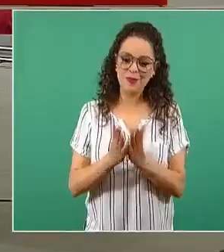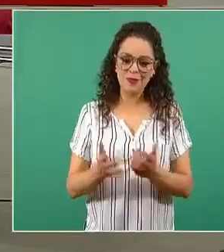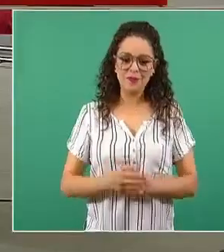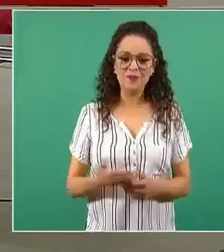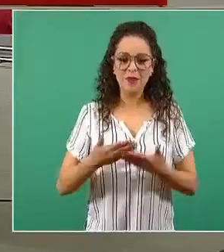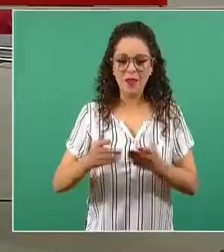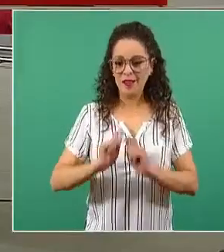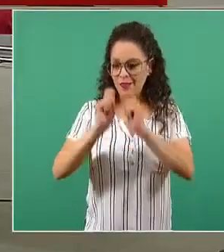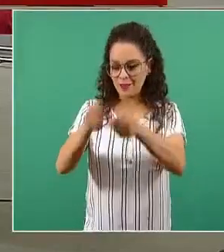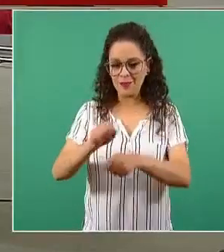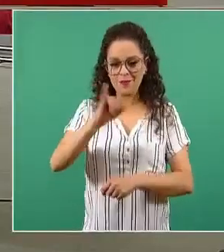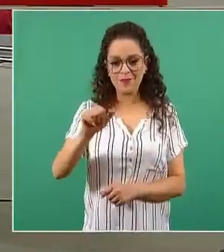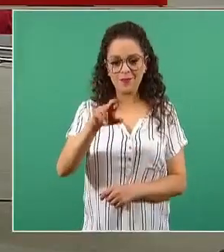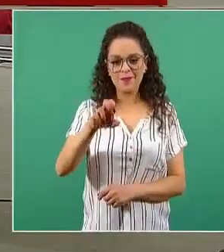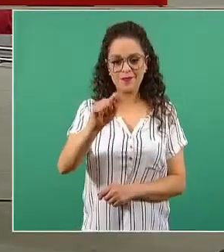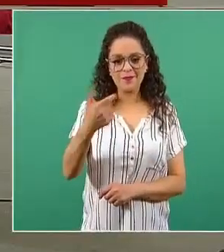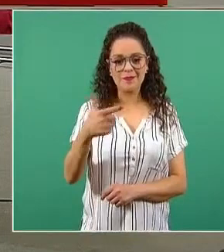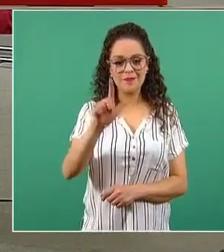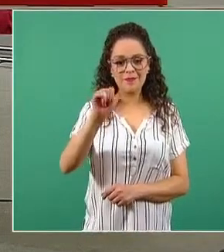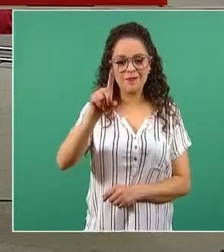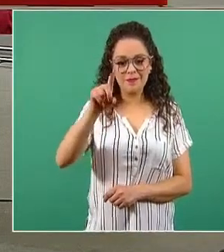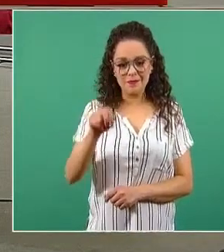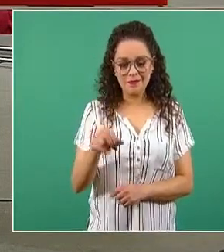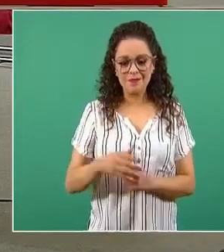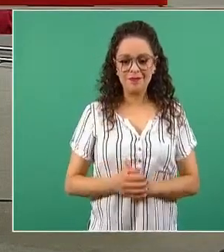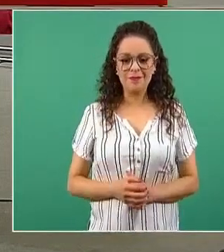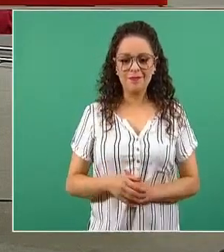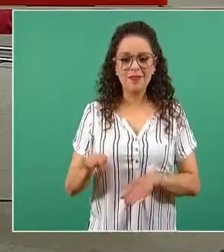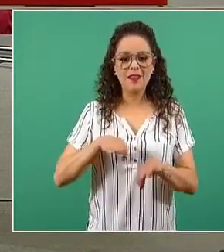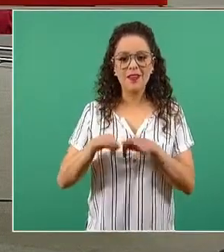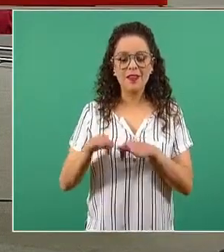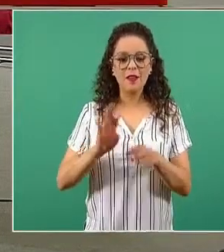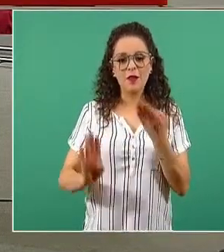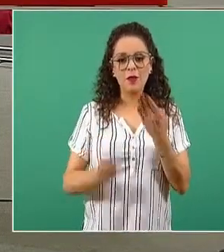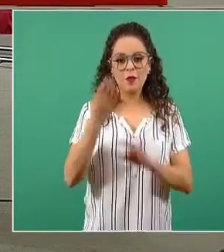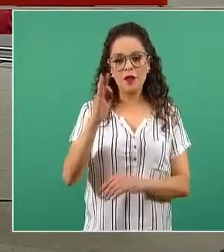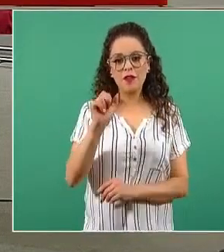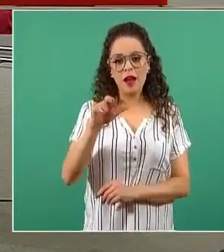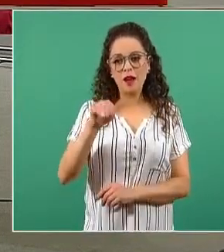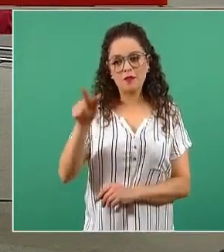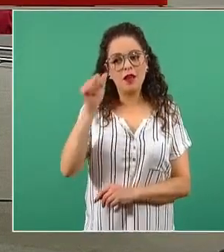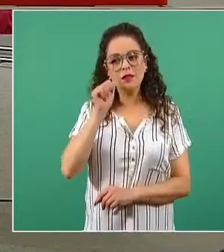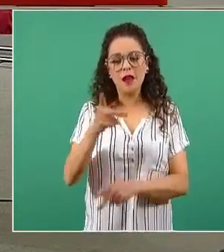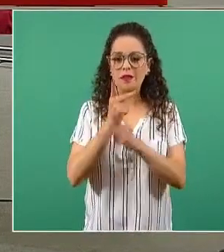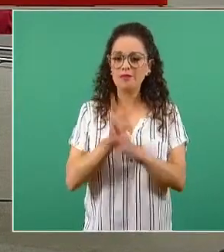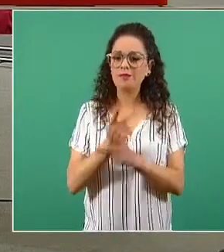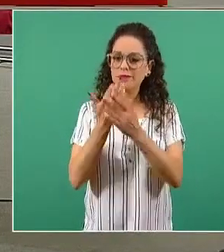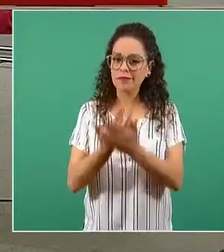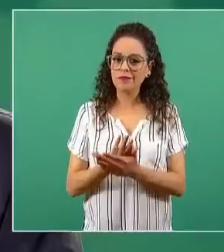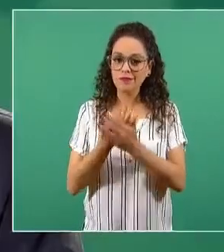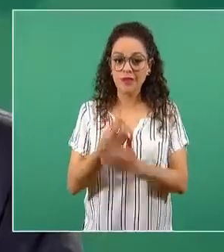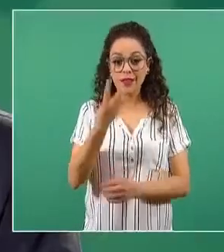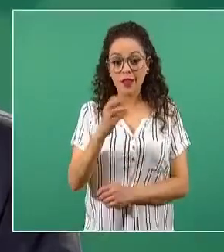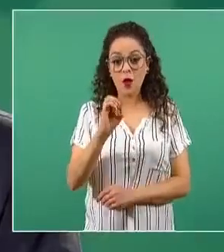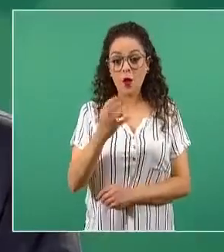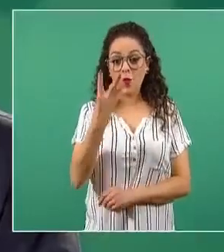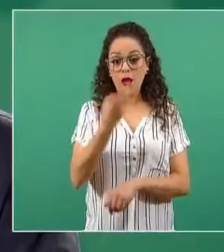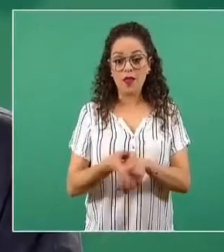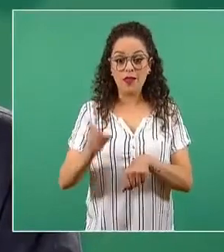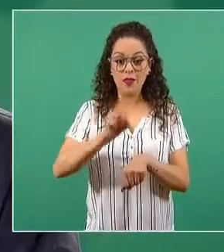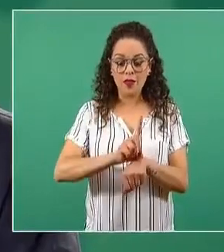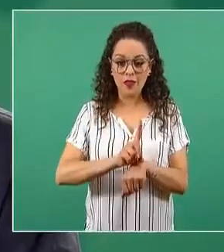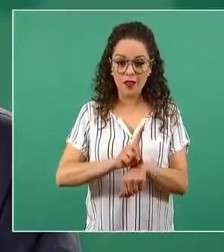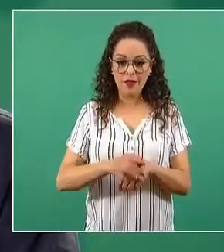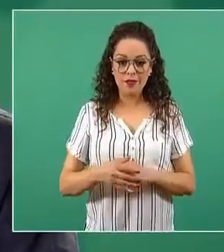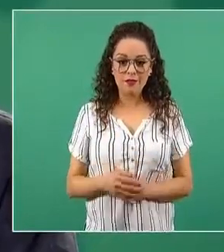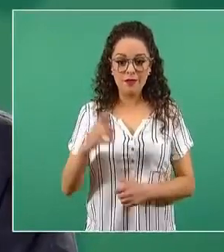la palabra a Janet. Janet Galindo, Mundo Pharma, que pacientemente ha esperado 3 o 4 días y que no se apresura